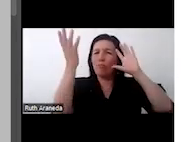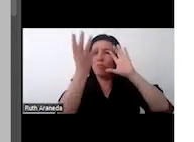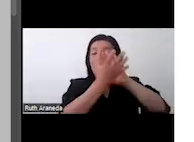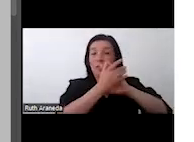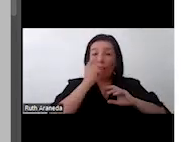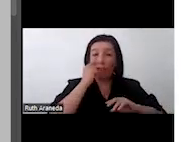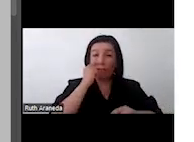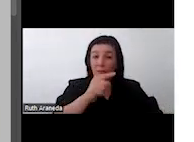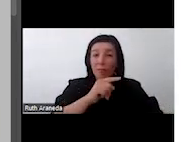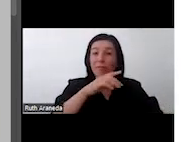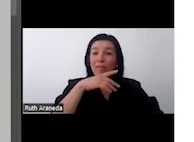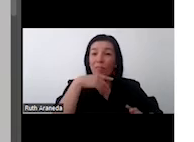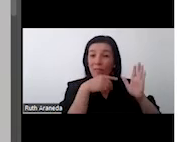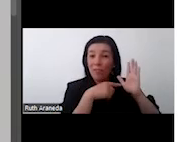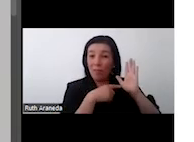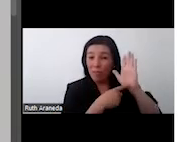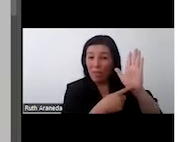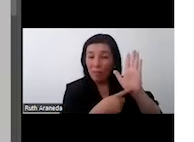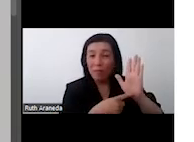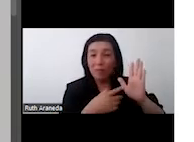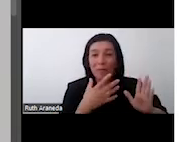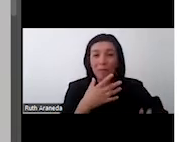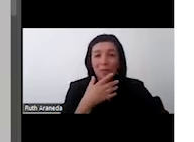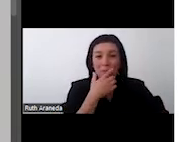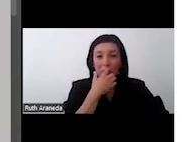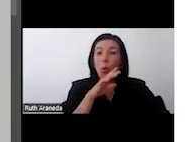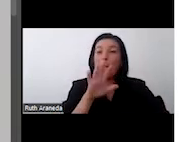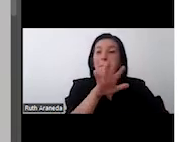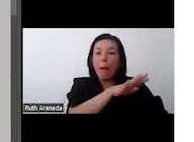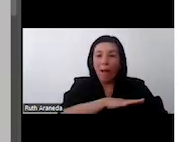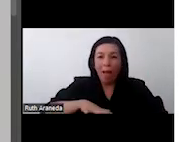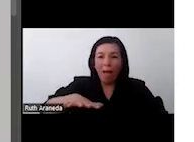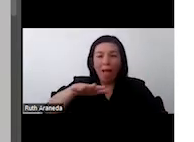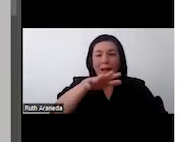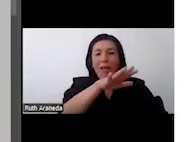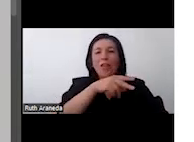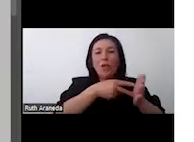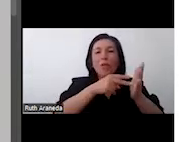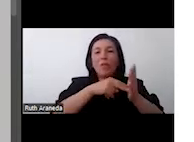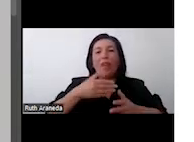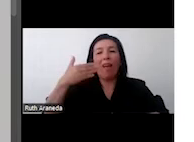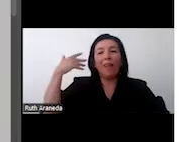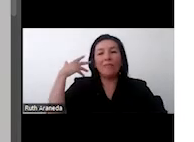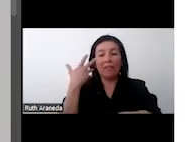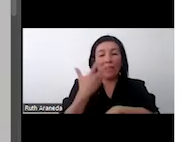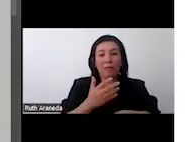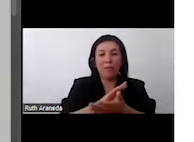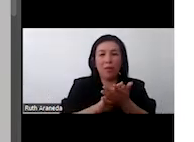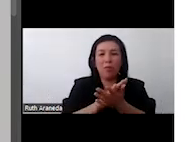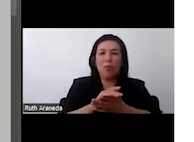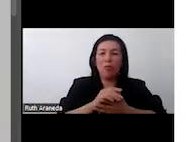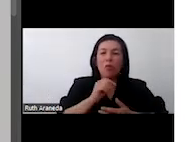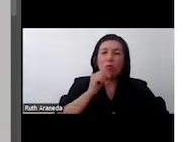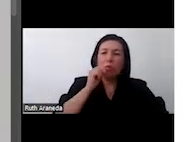lo resolvimos también de esta manera, incluyendo un mapa de las problemáticas que existían. ¿Cuáles eran los factores